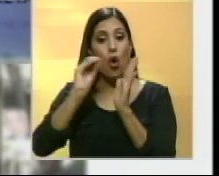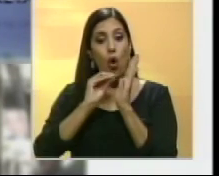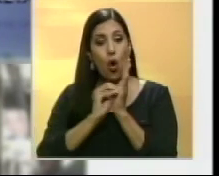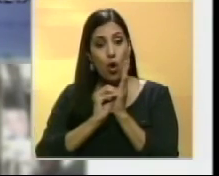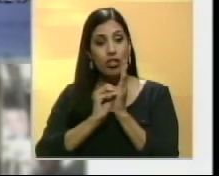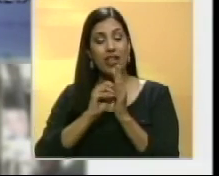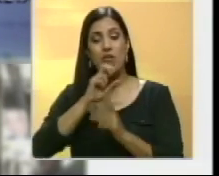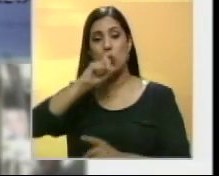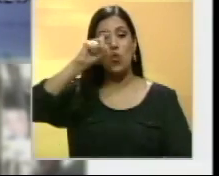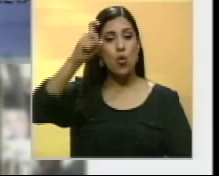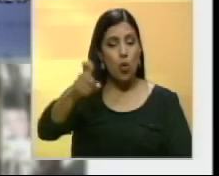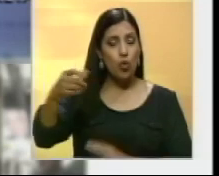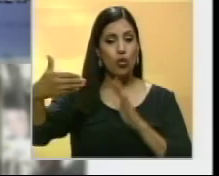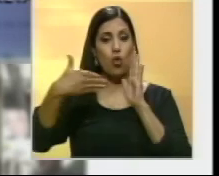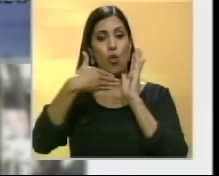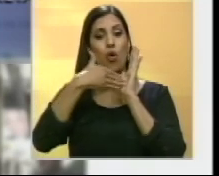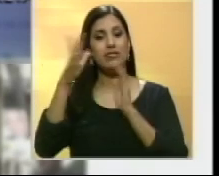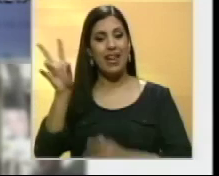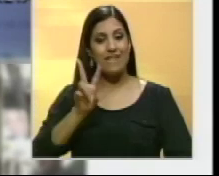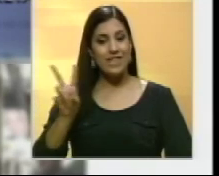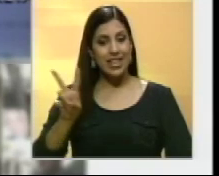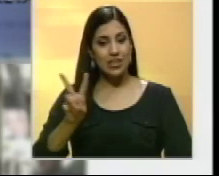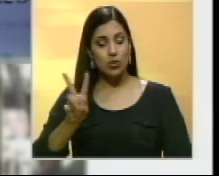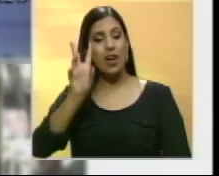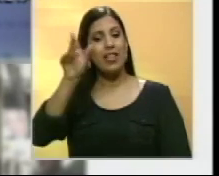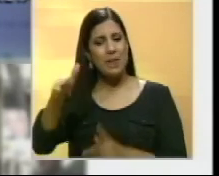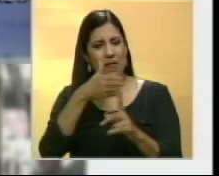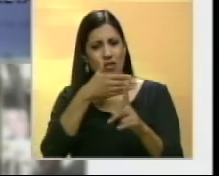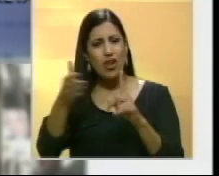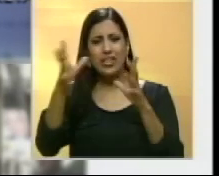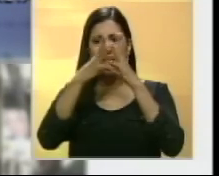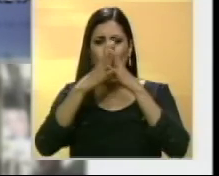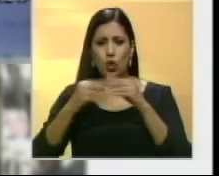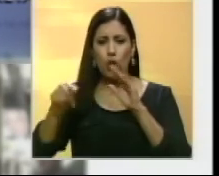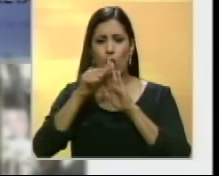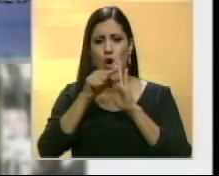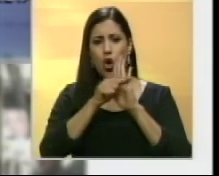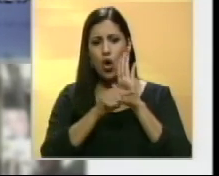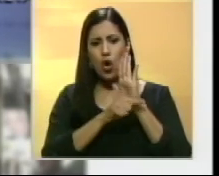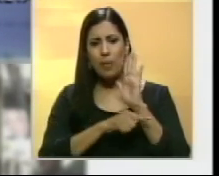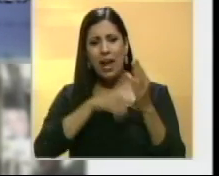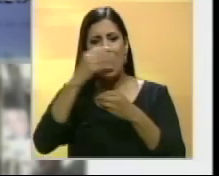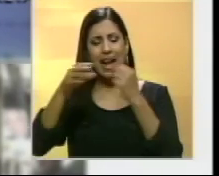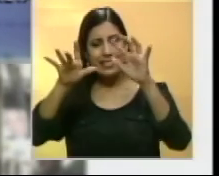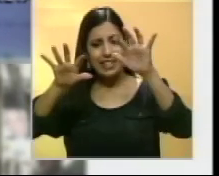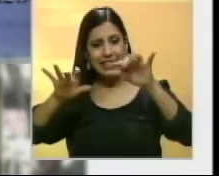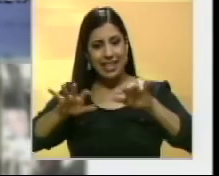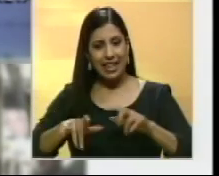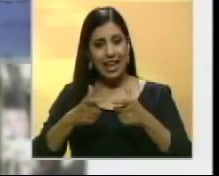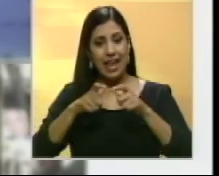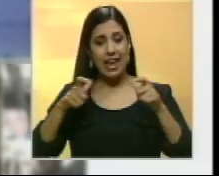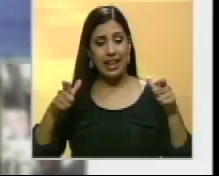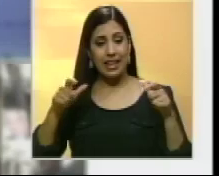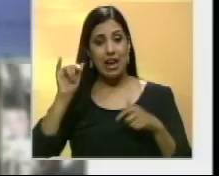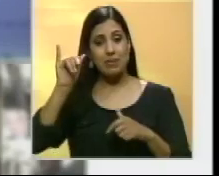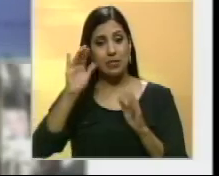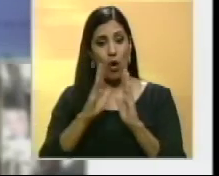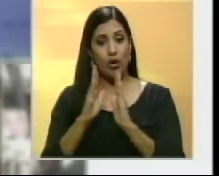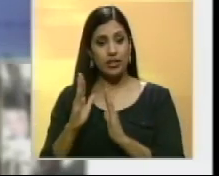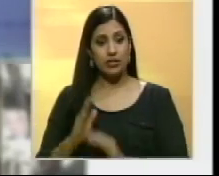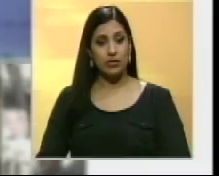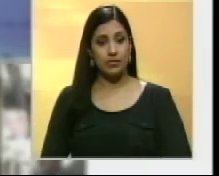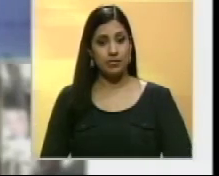su odio en contra de Venezuela y violenta todas las normas de funcionamiento de la Secretaría General de ese